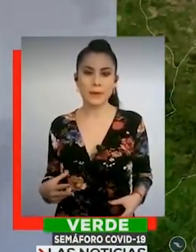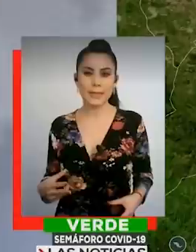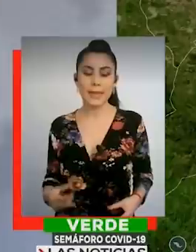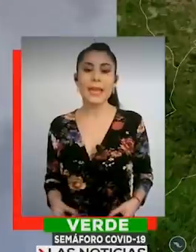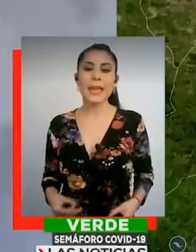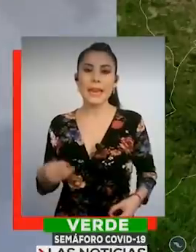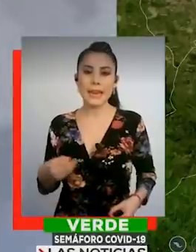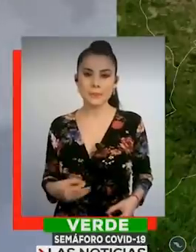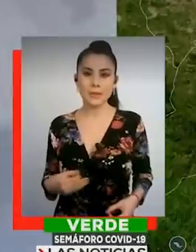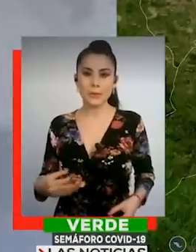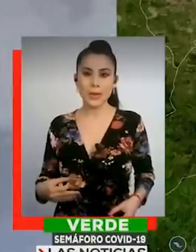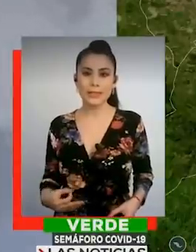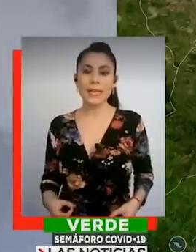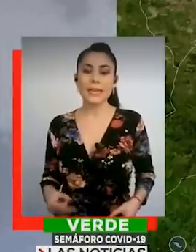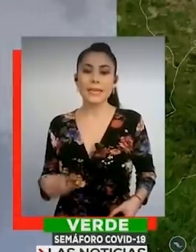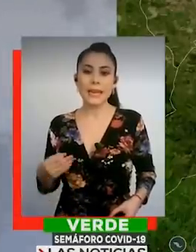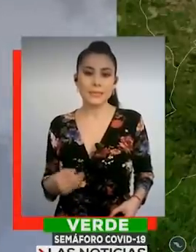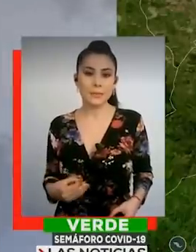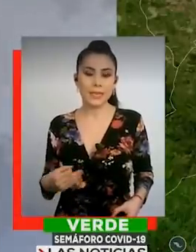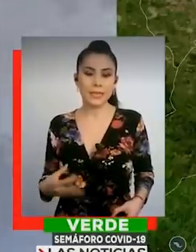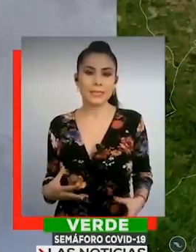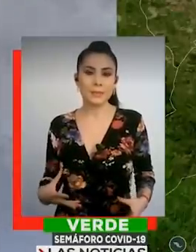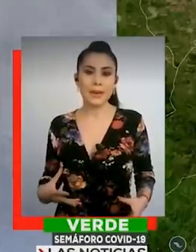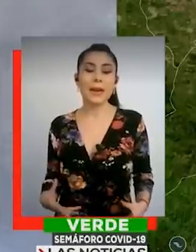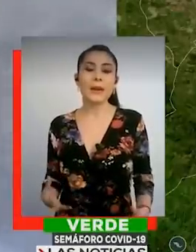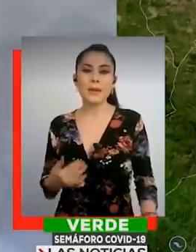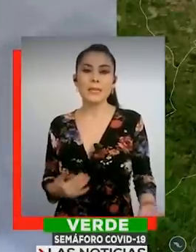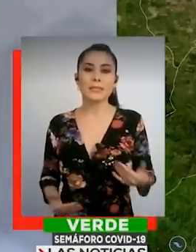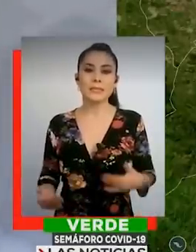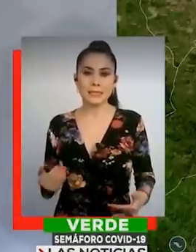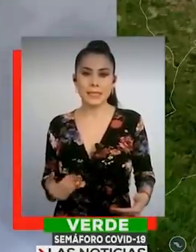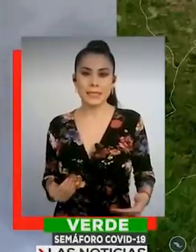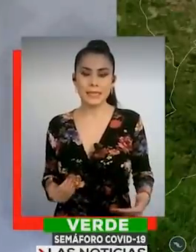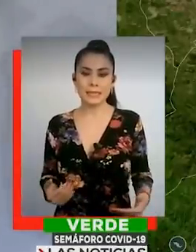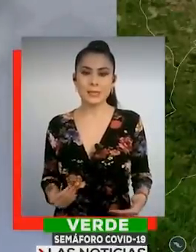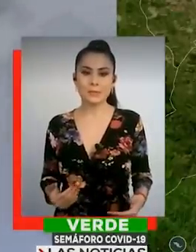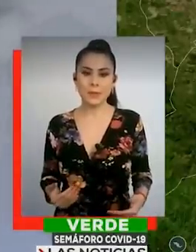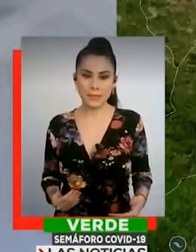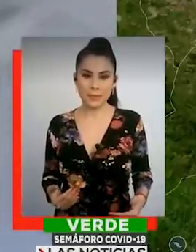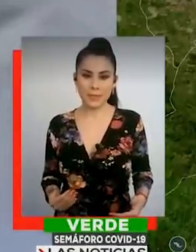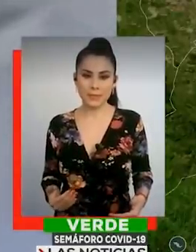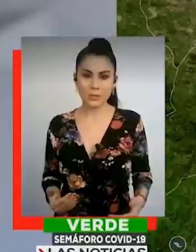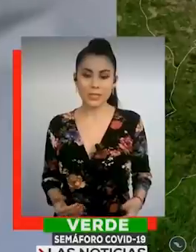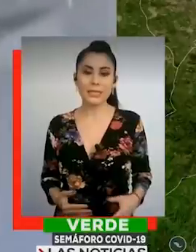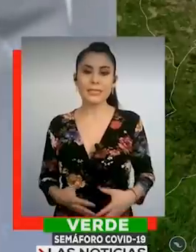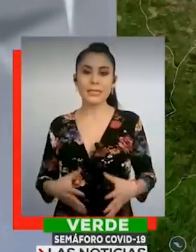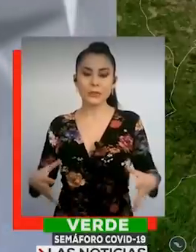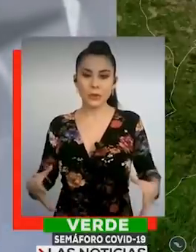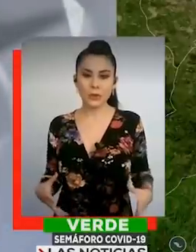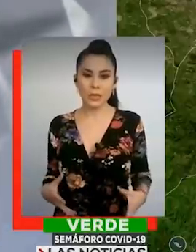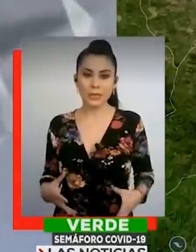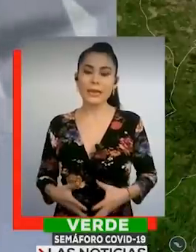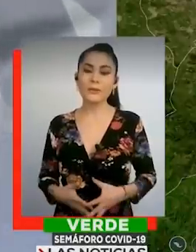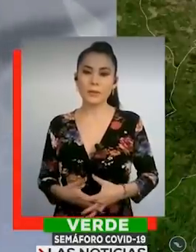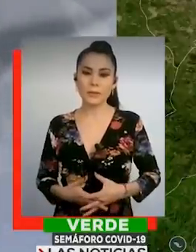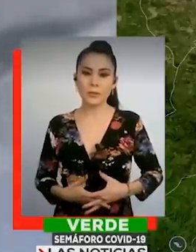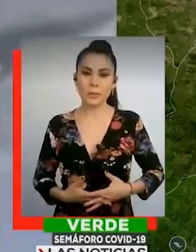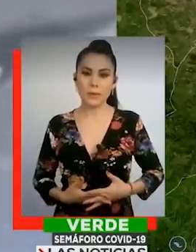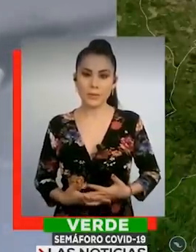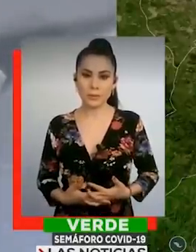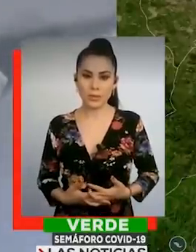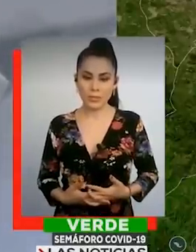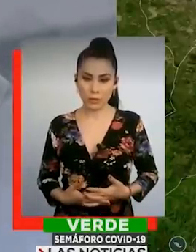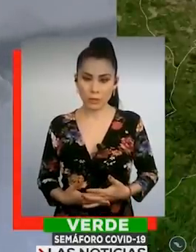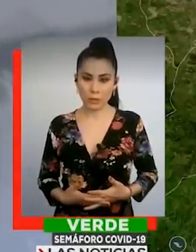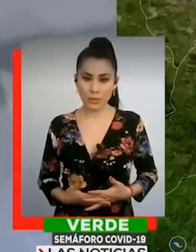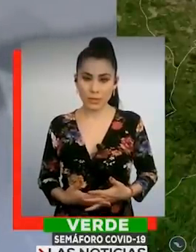principalmente en las madrugadas y en las mañanas se espera pues que se están registrando estas precipitaciones en la sierra nororiental un abrazo